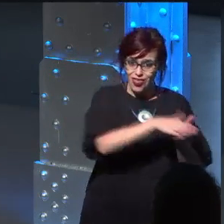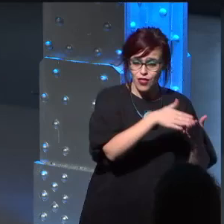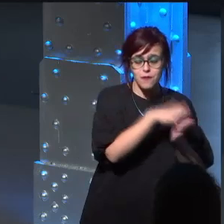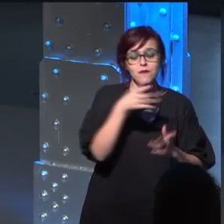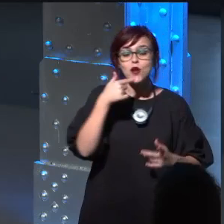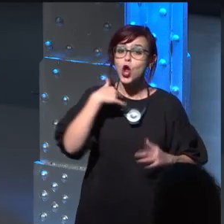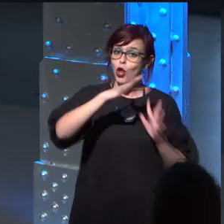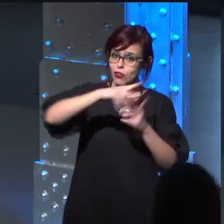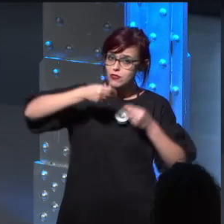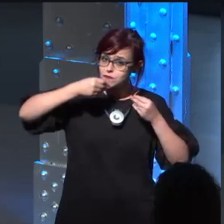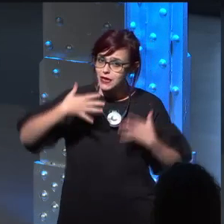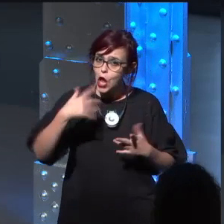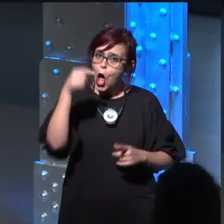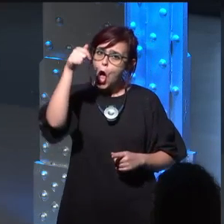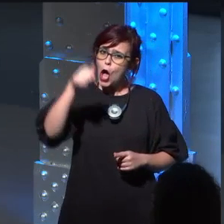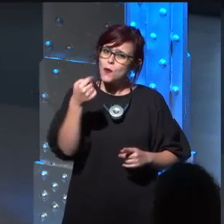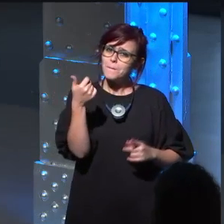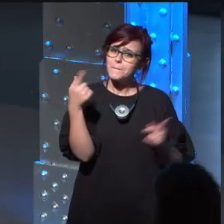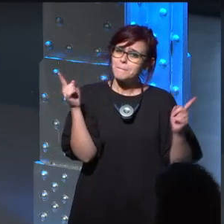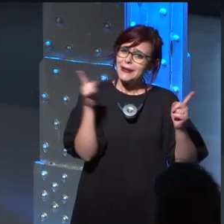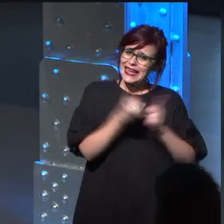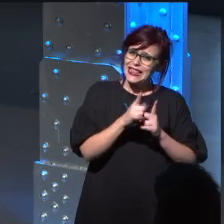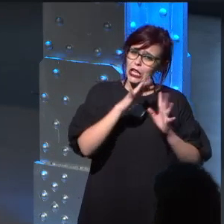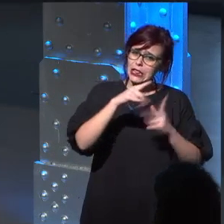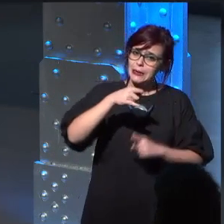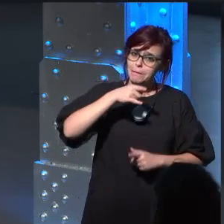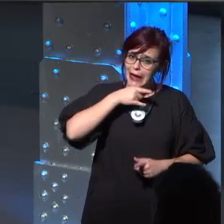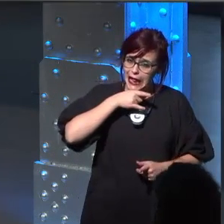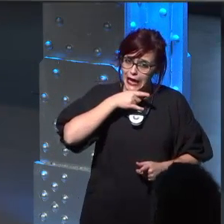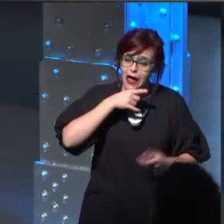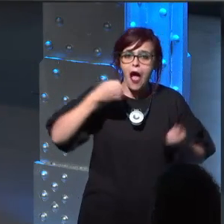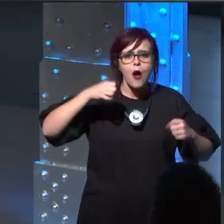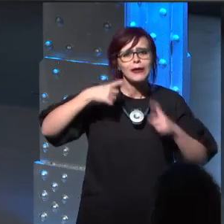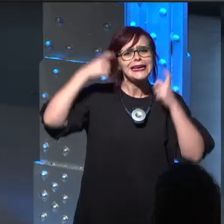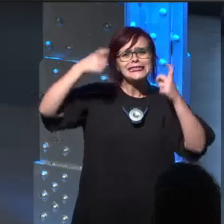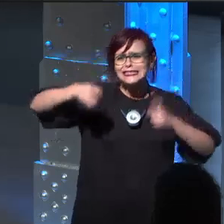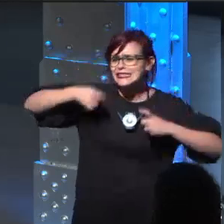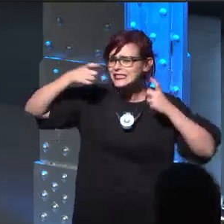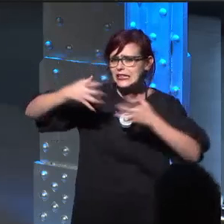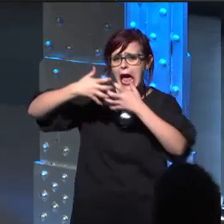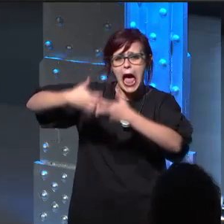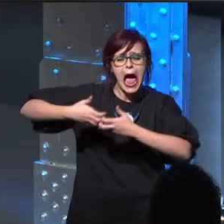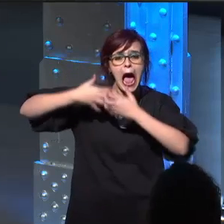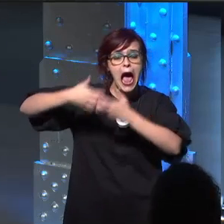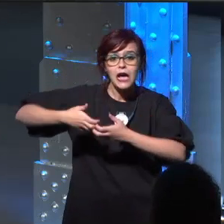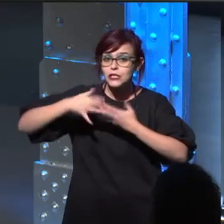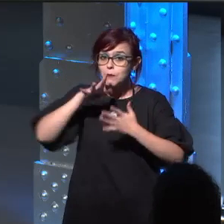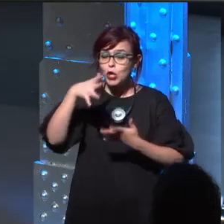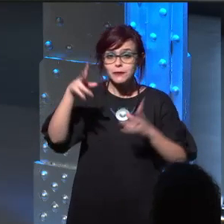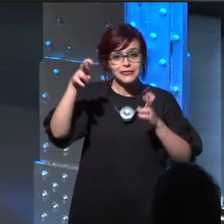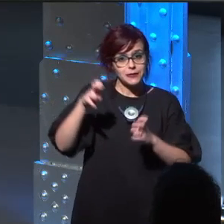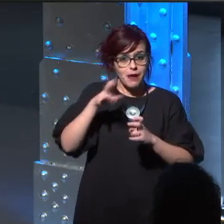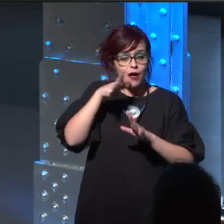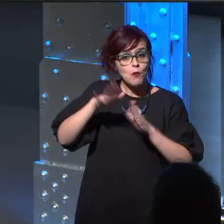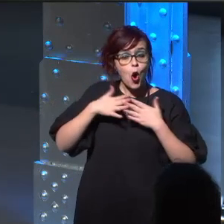relativas buenas noticias, tengo una pequeña mala noticia, y es que, aunque lo hemos intentado con todas nuestras fuerzas, por motivos